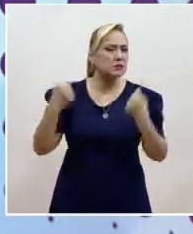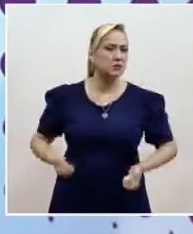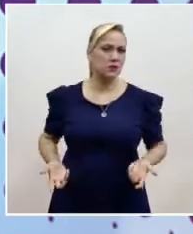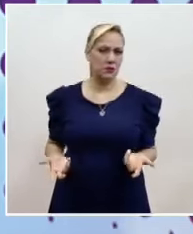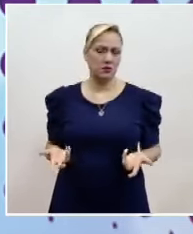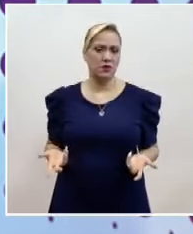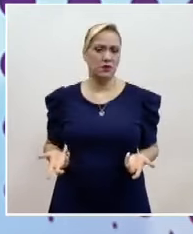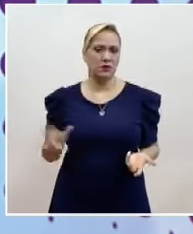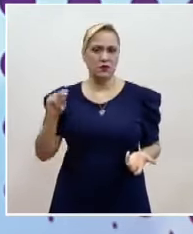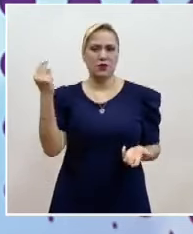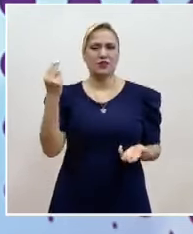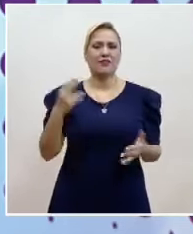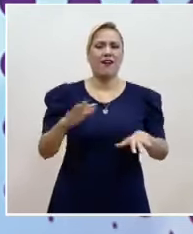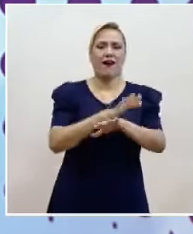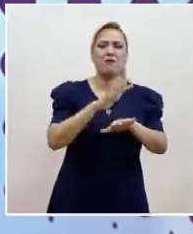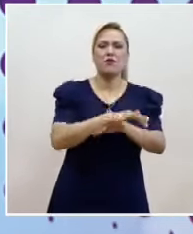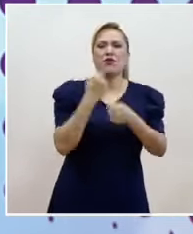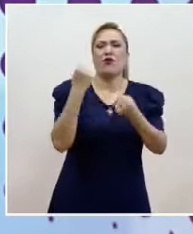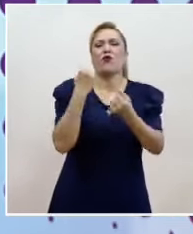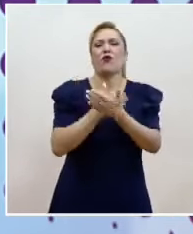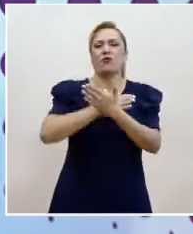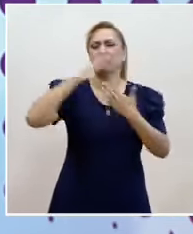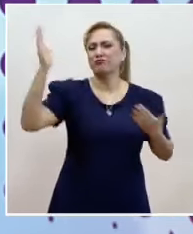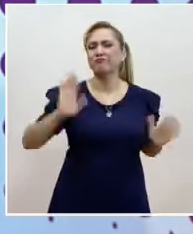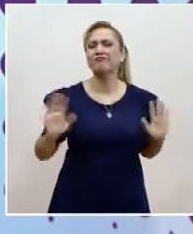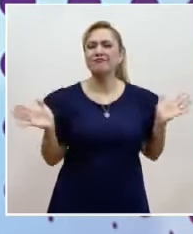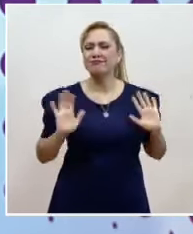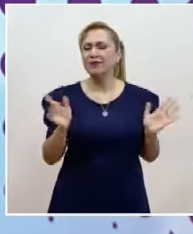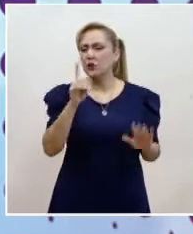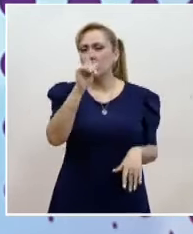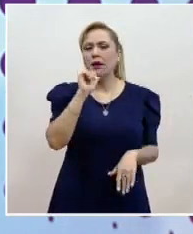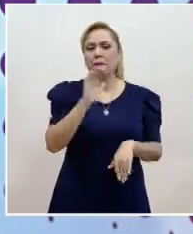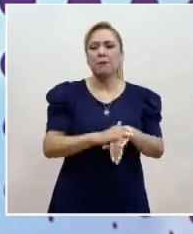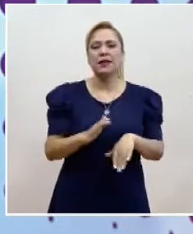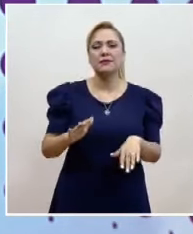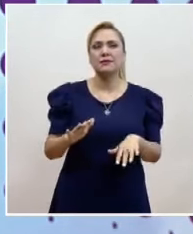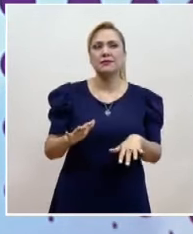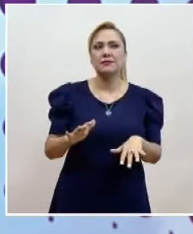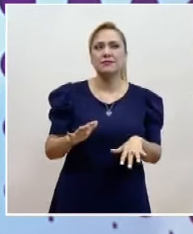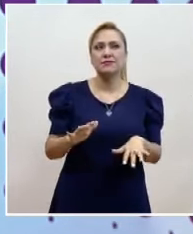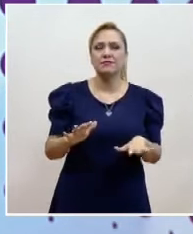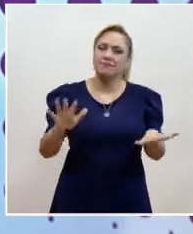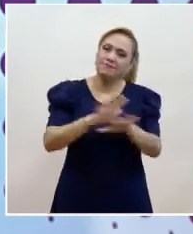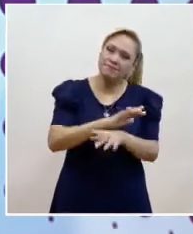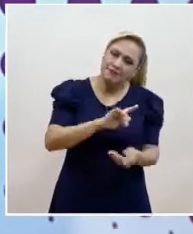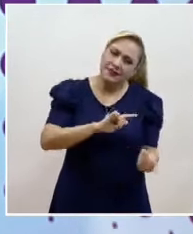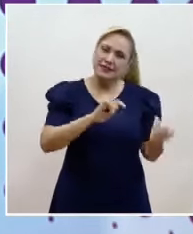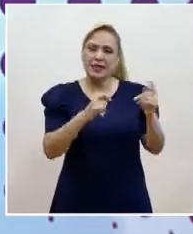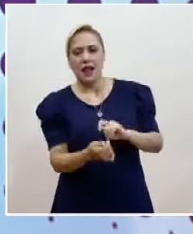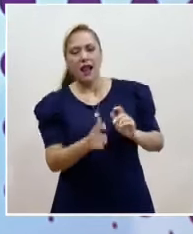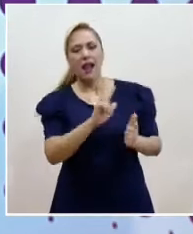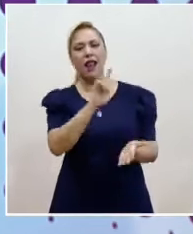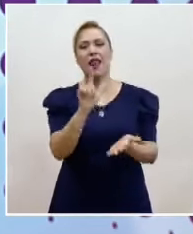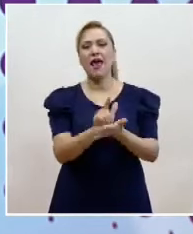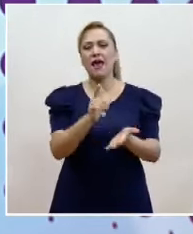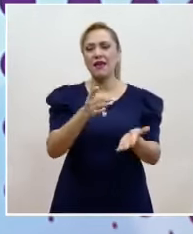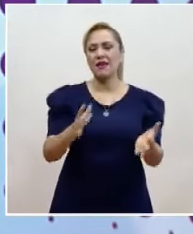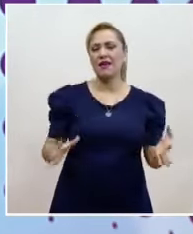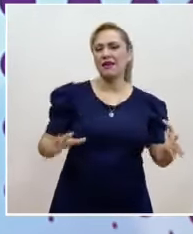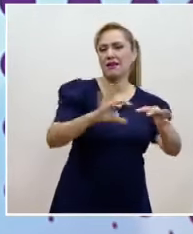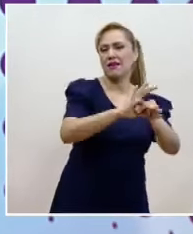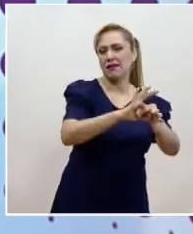reforma constitucional y que va más bien por una serie de reformas en leyes secundarias, pues creo que ahí está el camino,